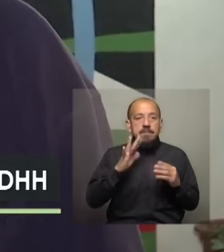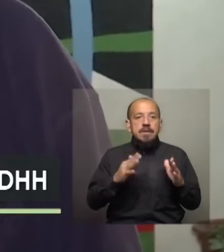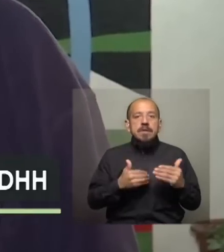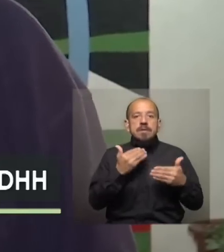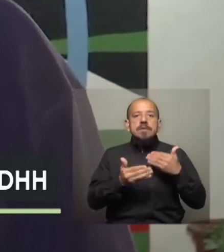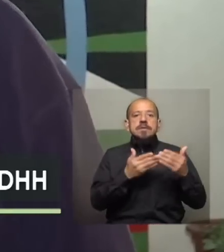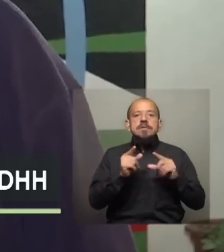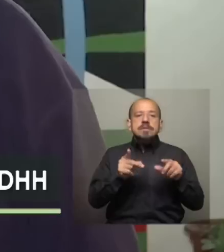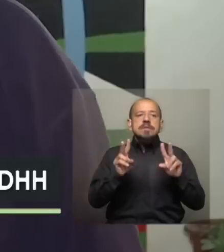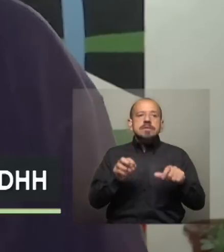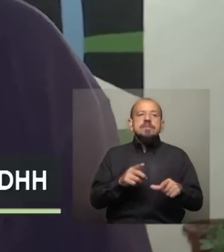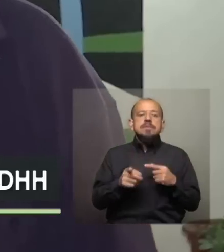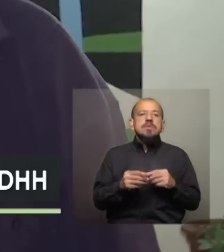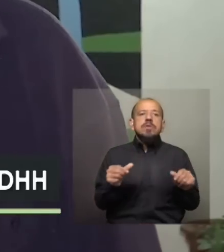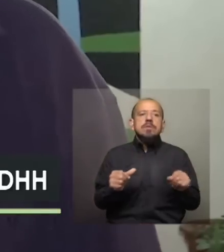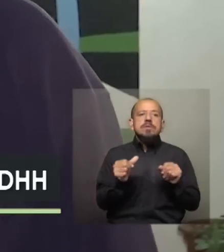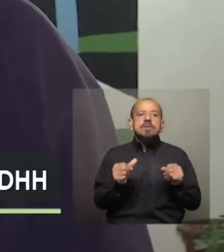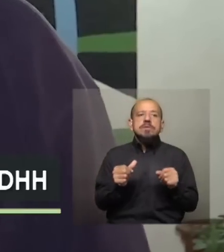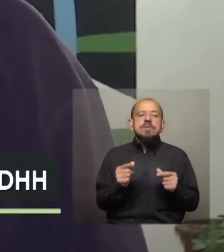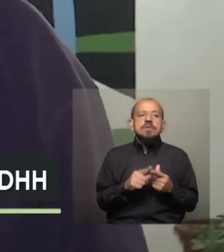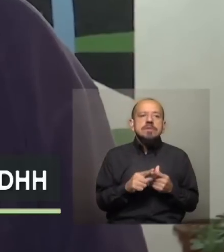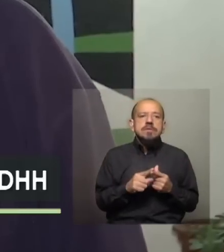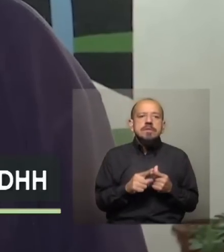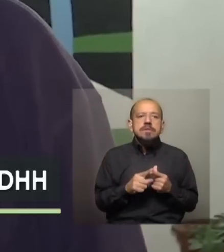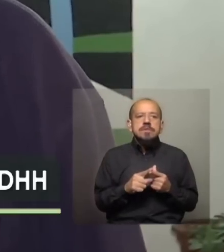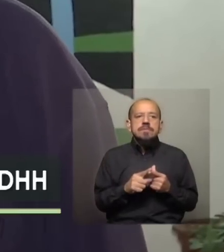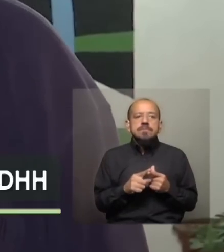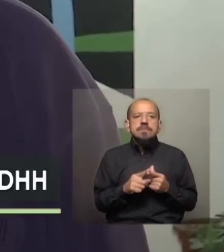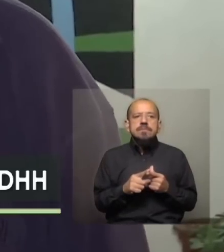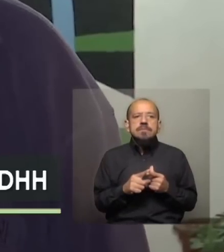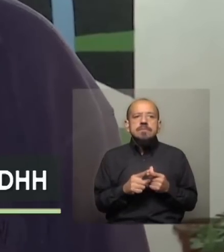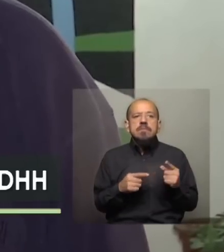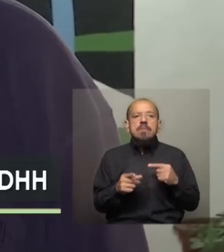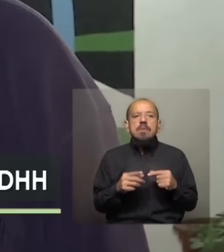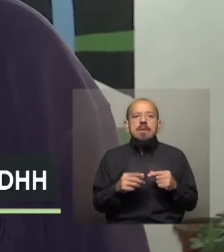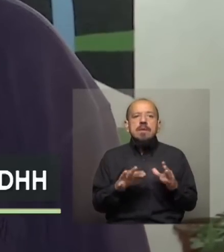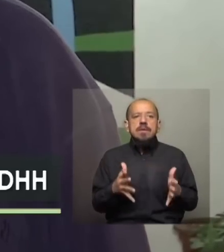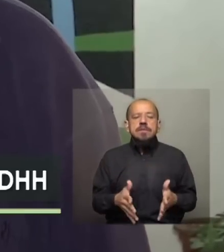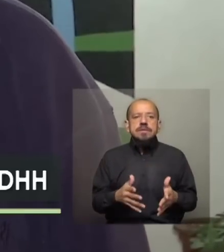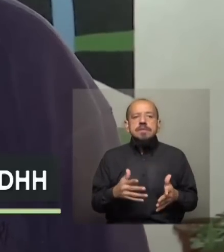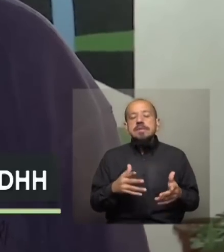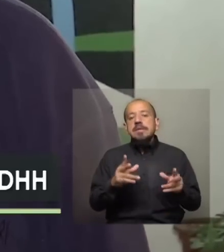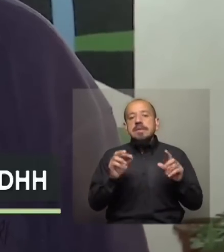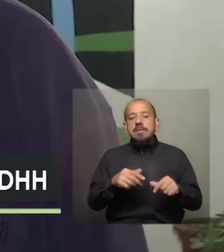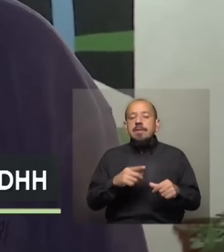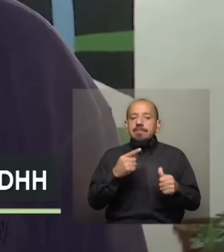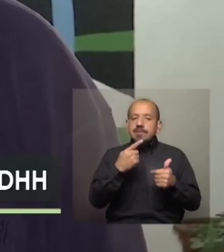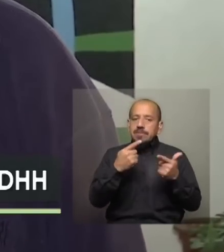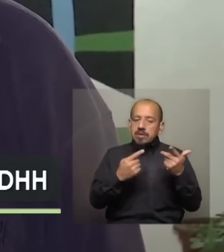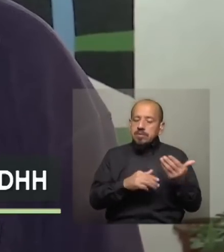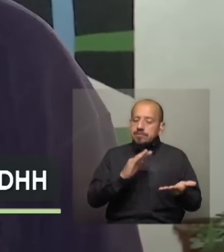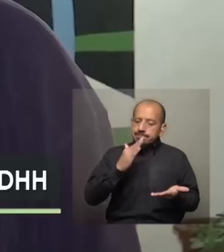en esta temática los pasos que vamos a dar son los siguientes primero debemos agotar las vías nacionales para